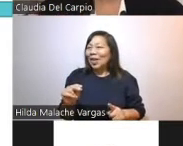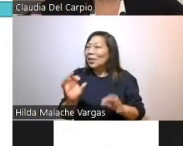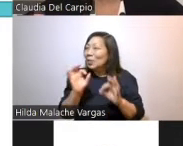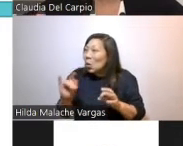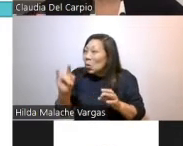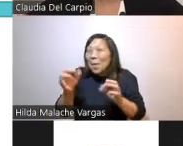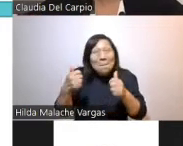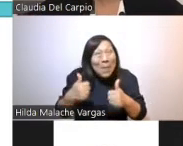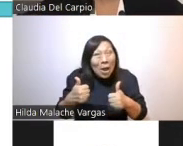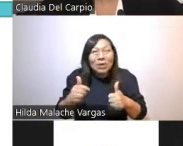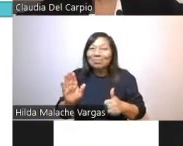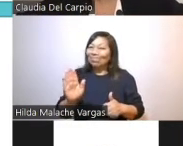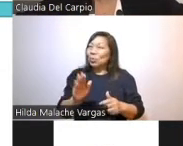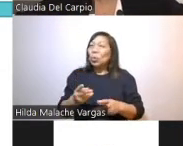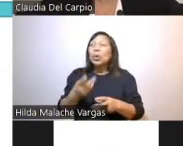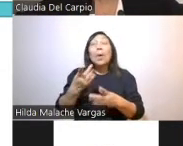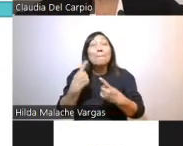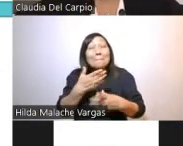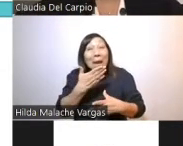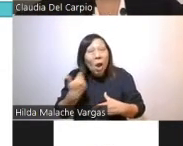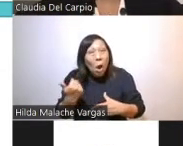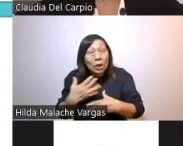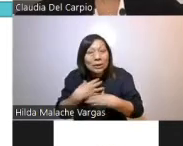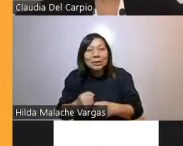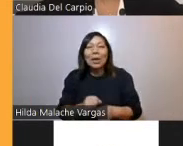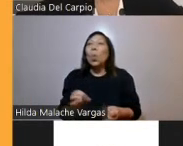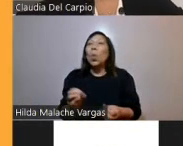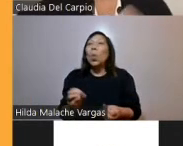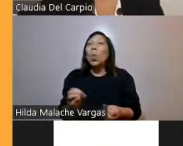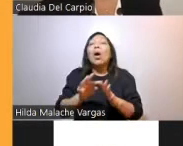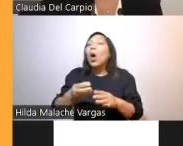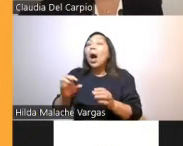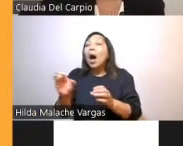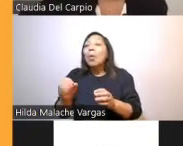cuanto a su impacto en la salud como si lo tienen los dermatológicos.